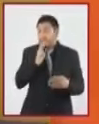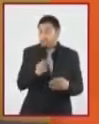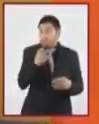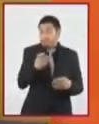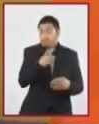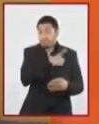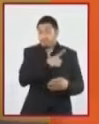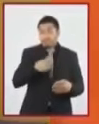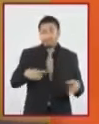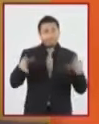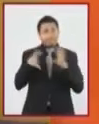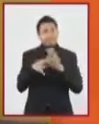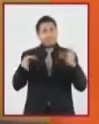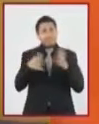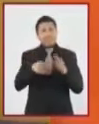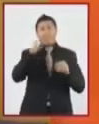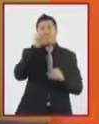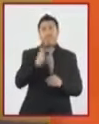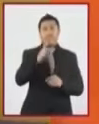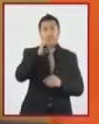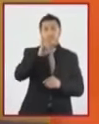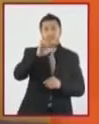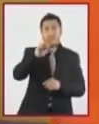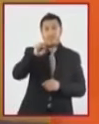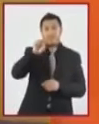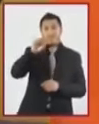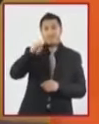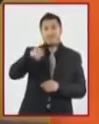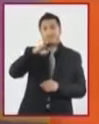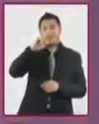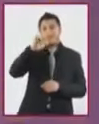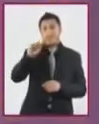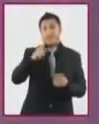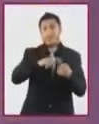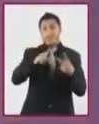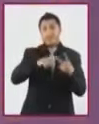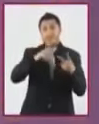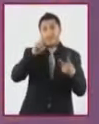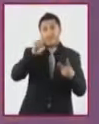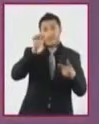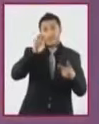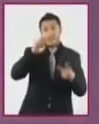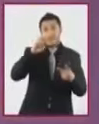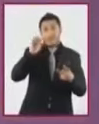debemos definir los conceptos distancia y desplazamiento.